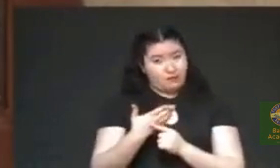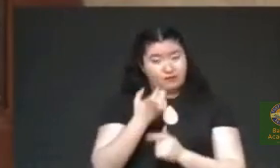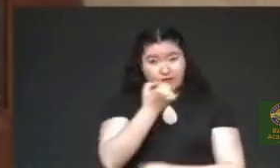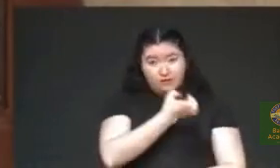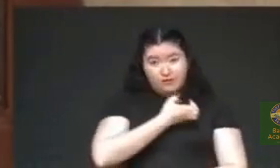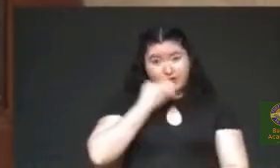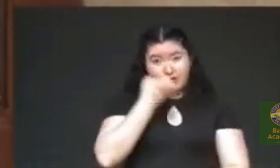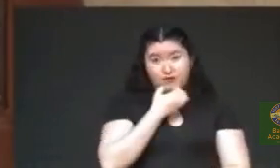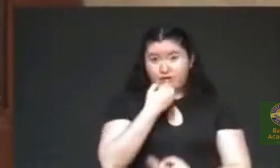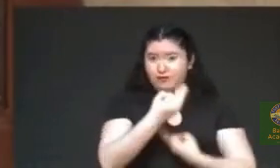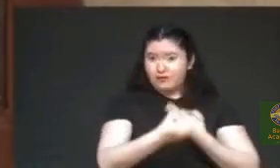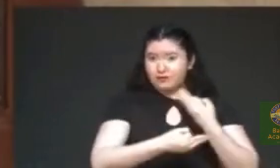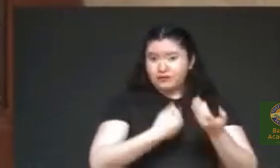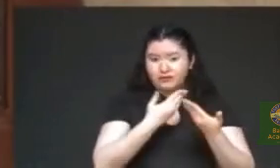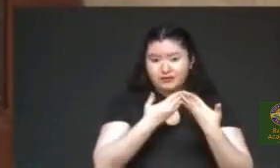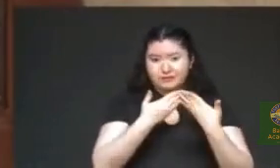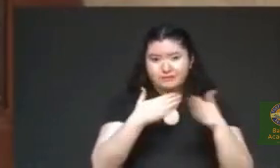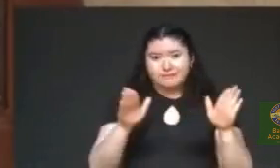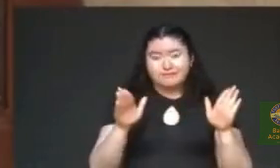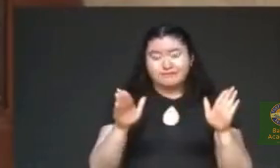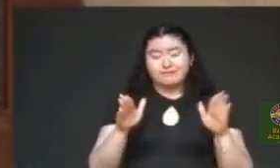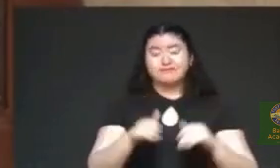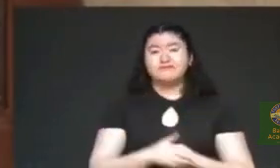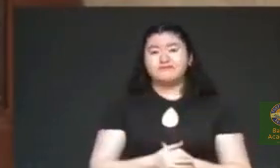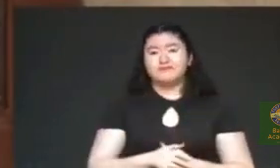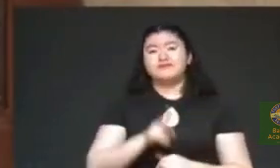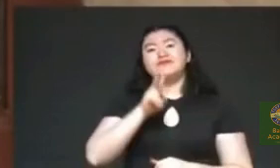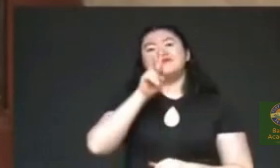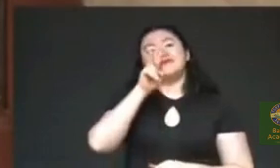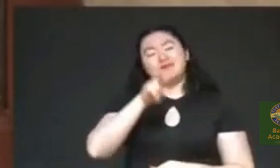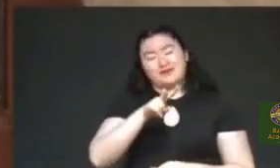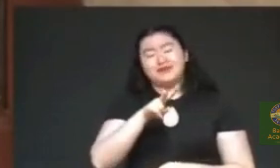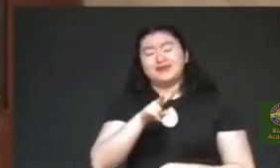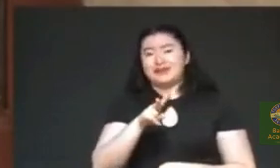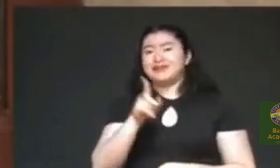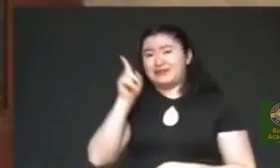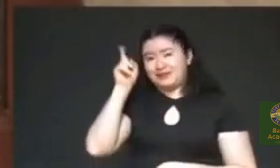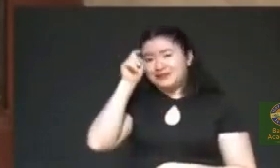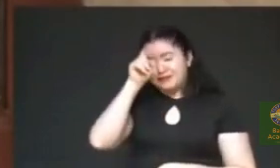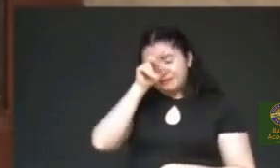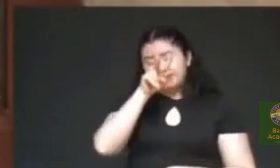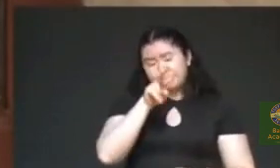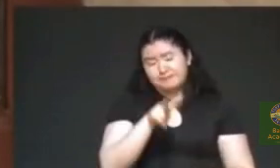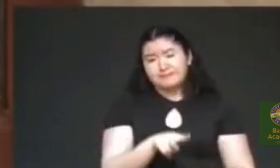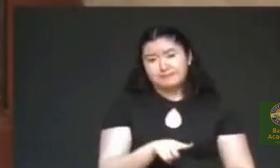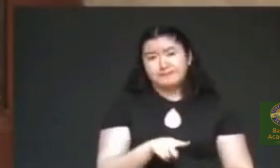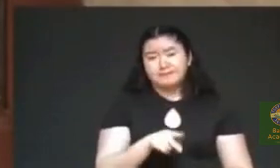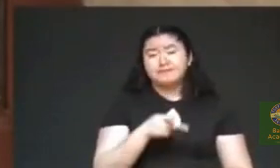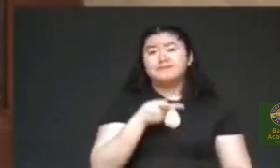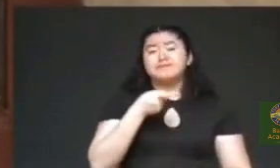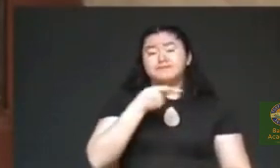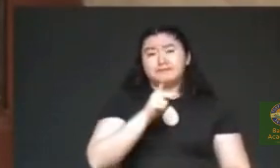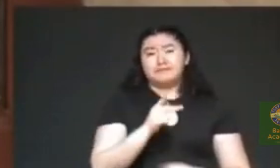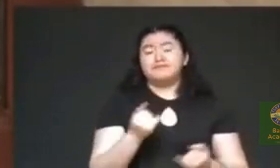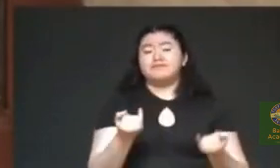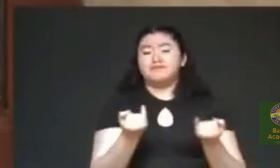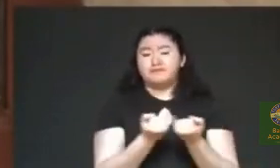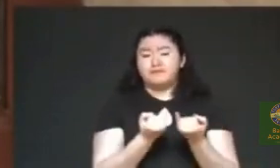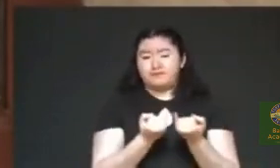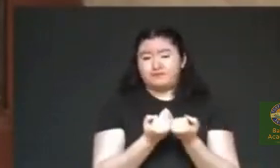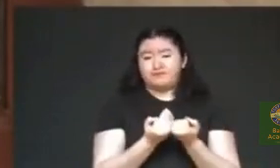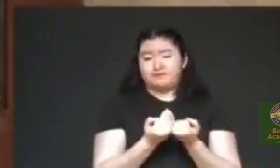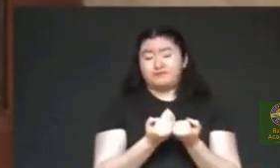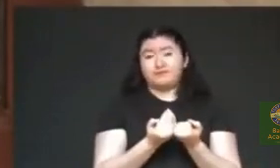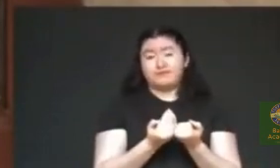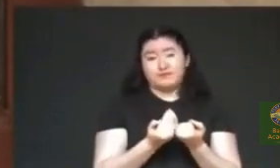Sin duda, la adversidad es muy grande, las condiciones pues son muy difíciles, y pues también hay